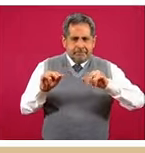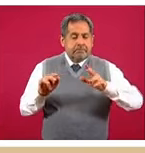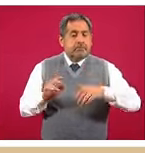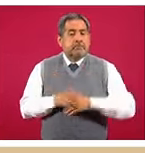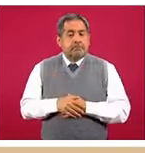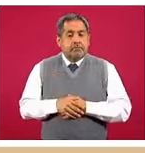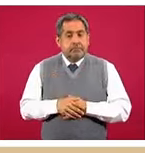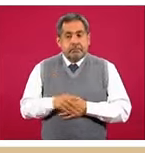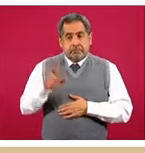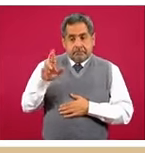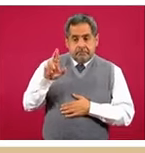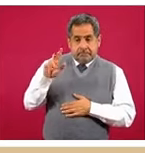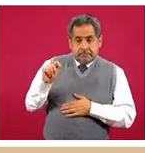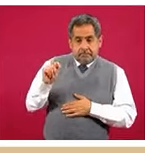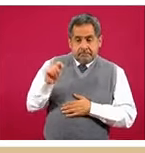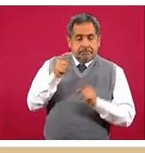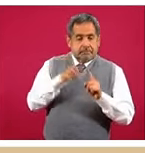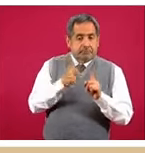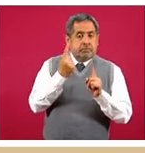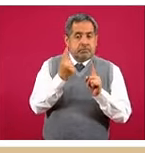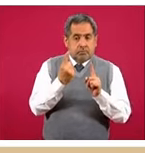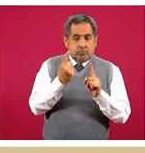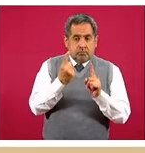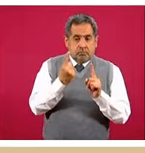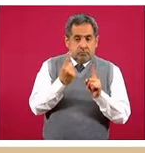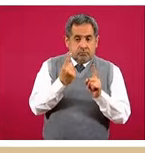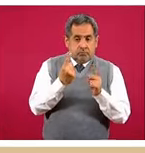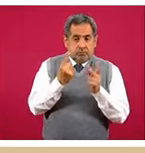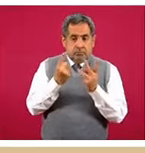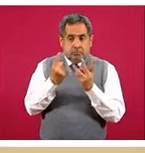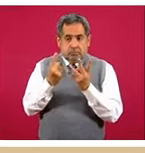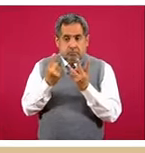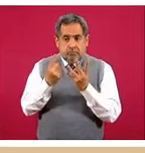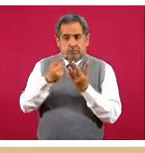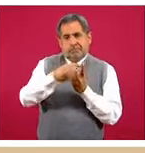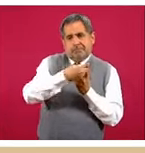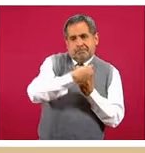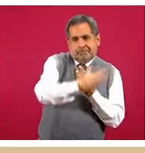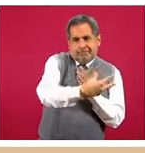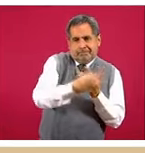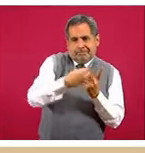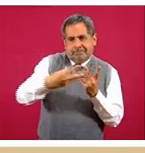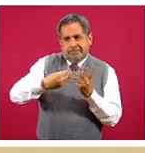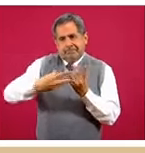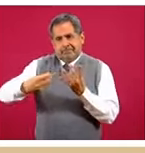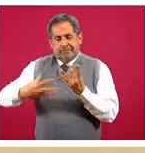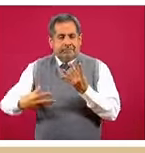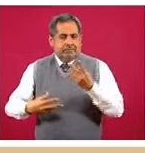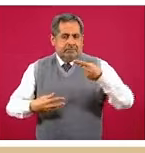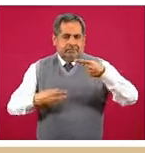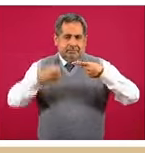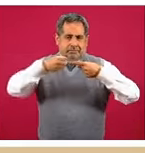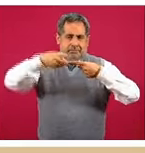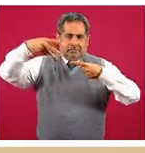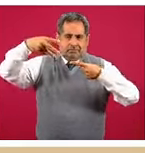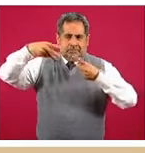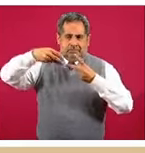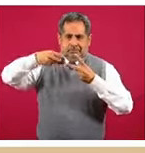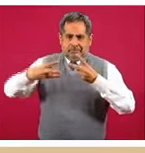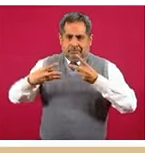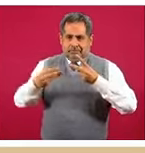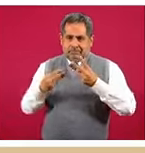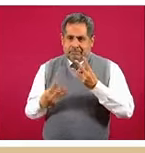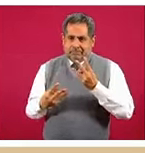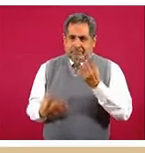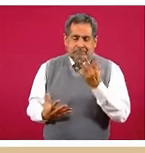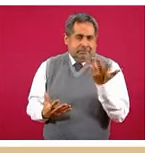más de 1, hay un crecimiento de la epidemia. Puede ser 2, puede ser 2.5, puede ser